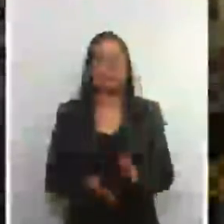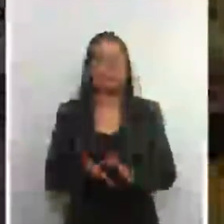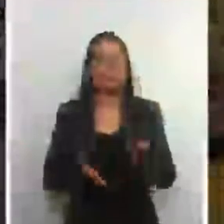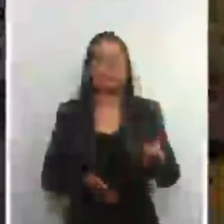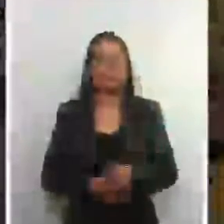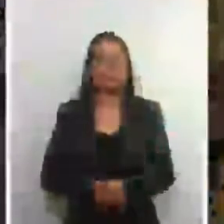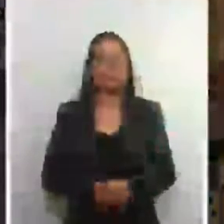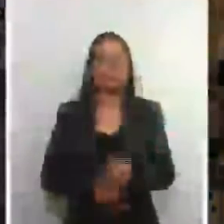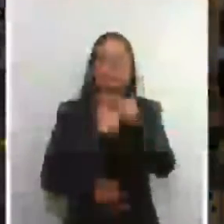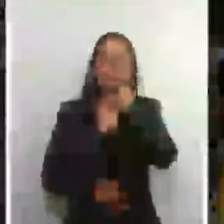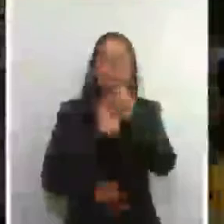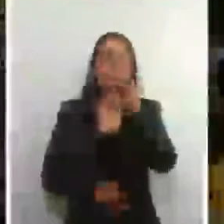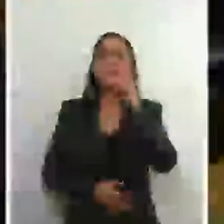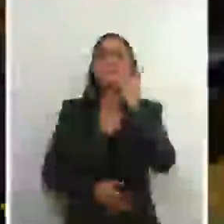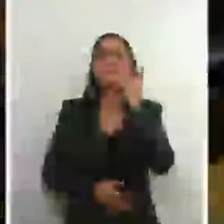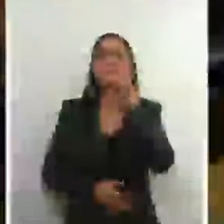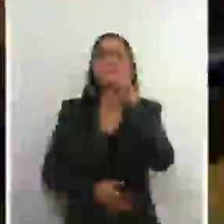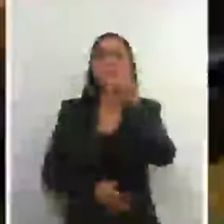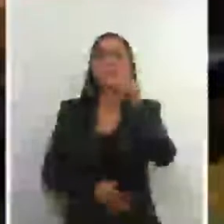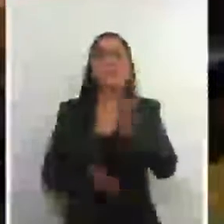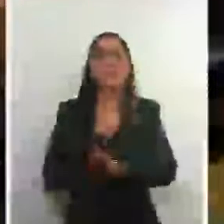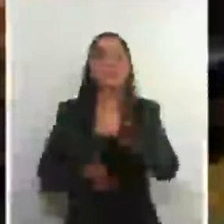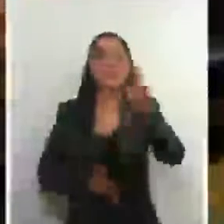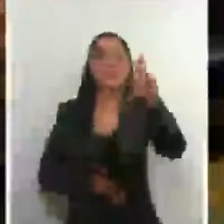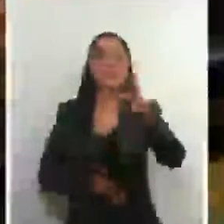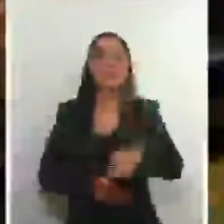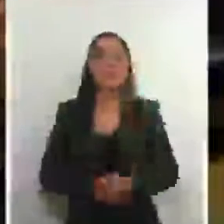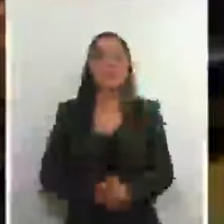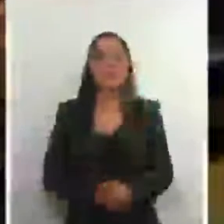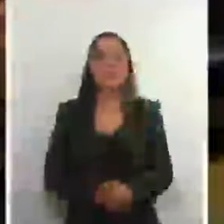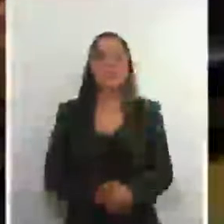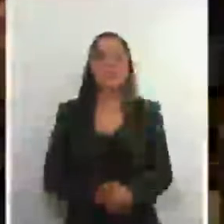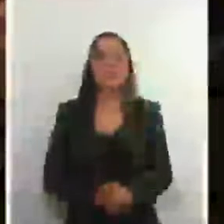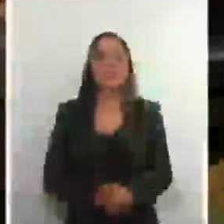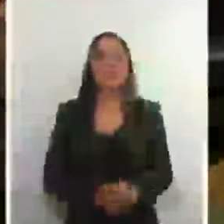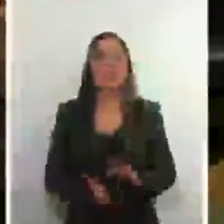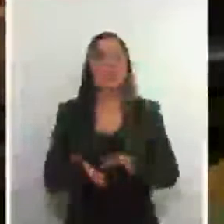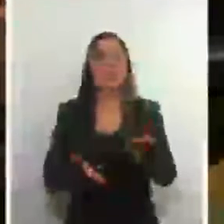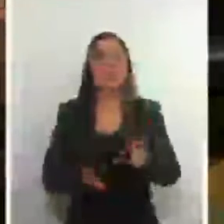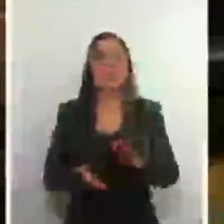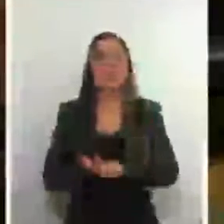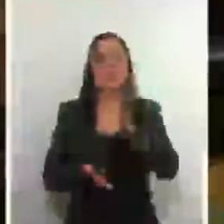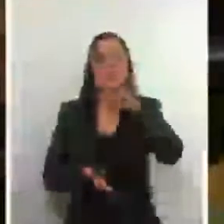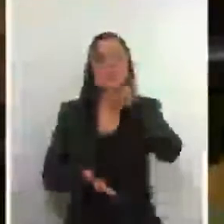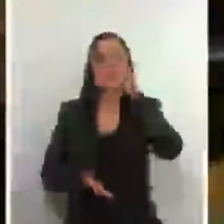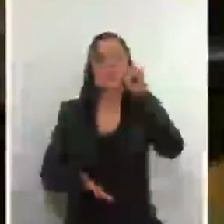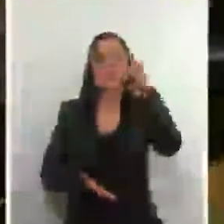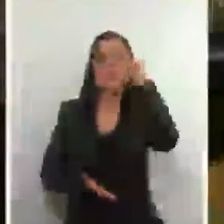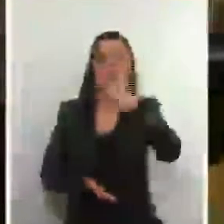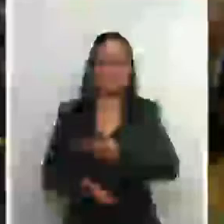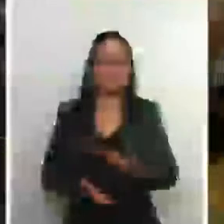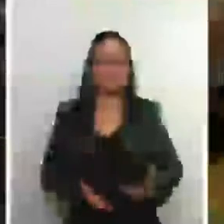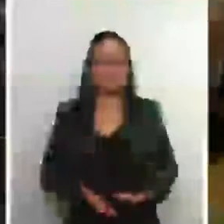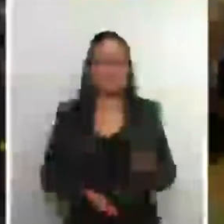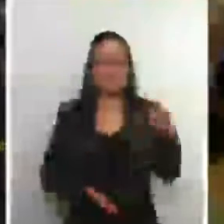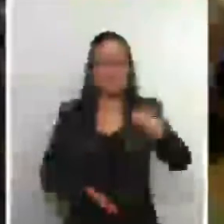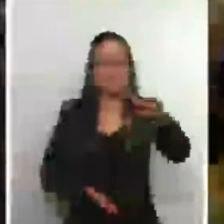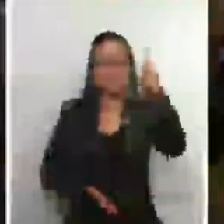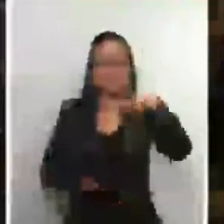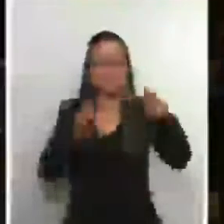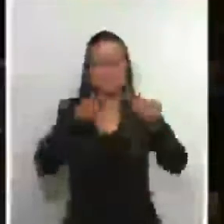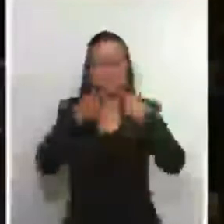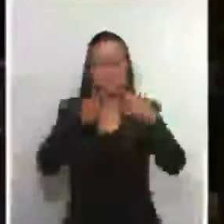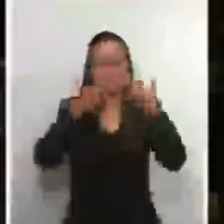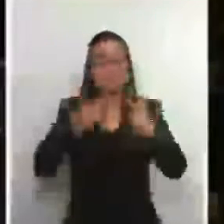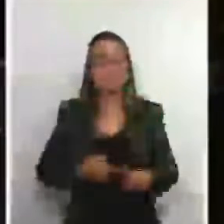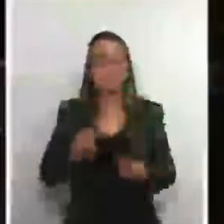Gracias. Las y los constituyentes que estén por la negativa, sírvanse manifestarlo. Gracias. Mayoría por la afirmativa, presidente. Se admite a